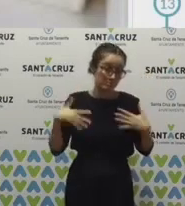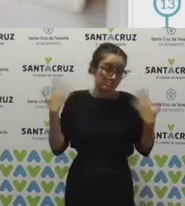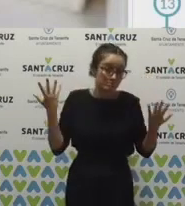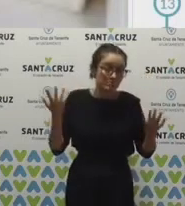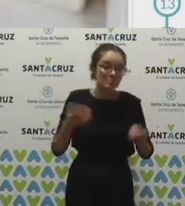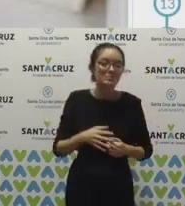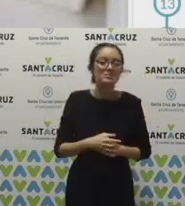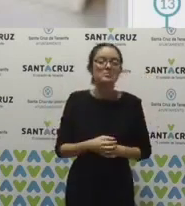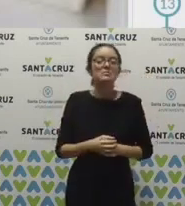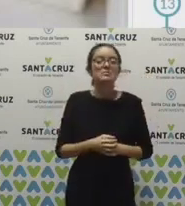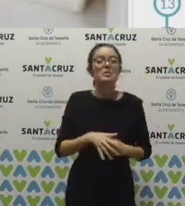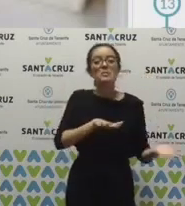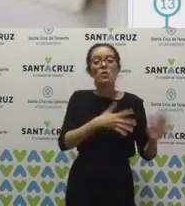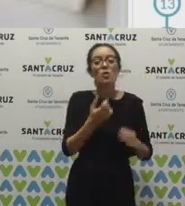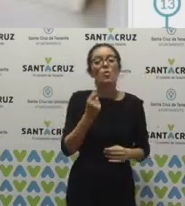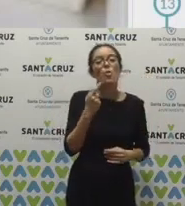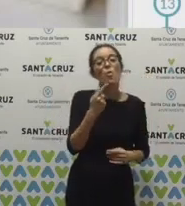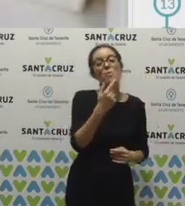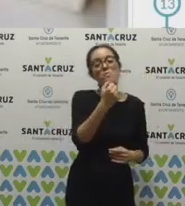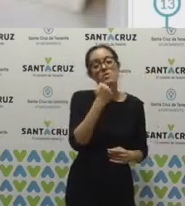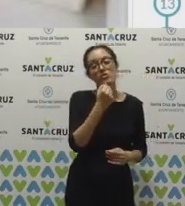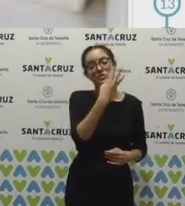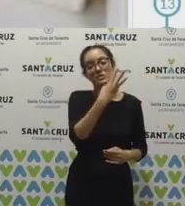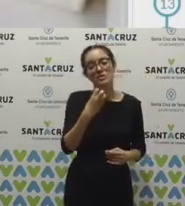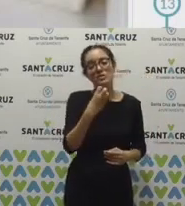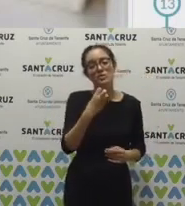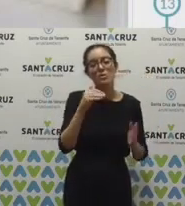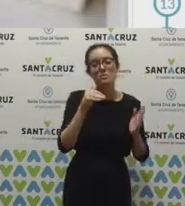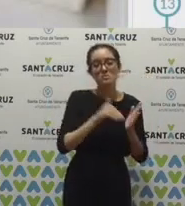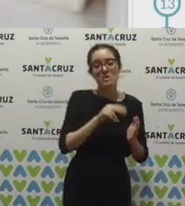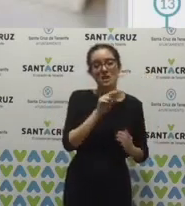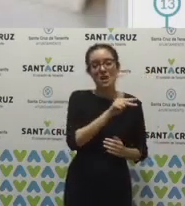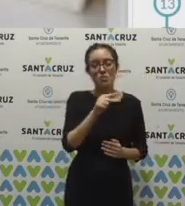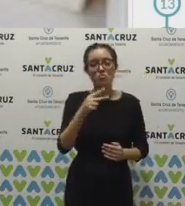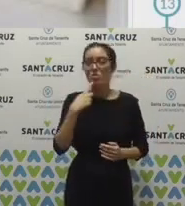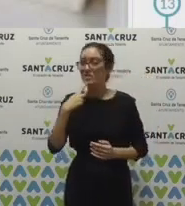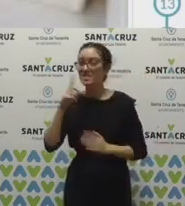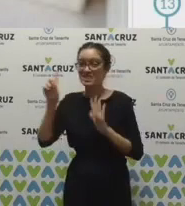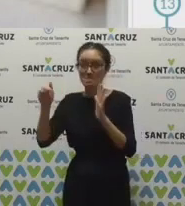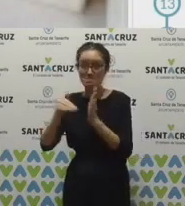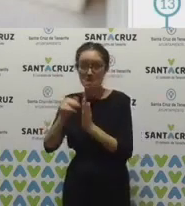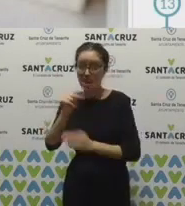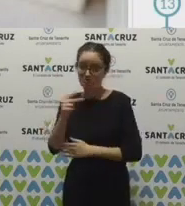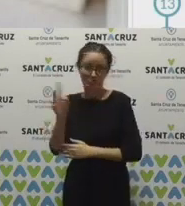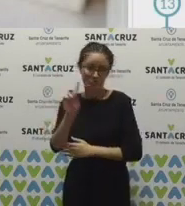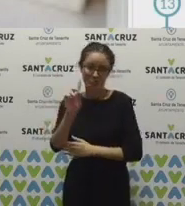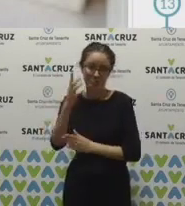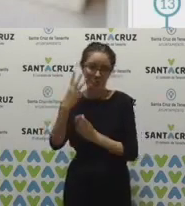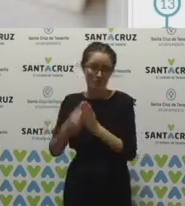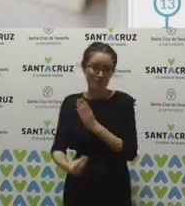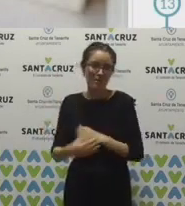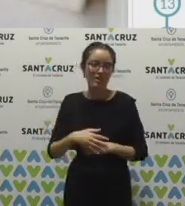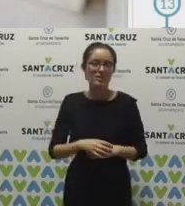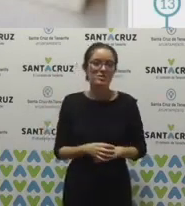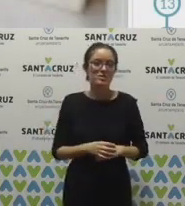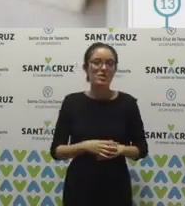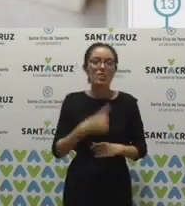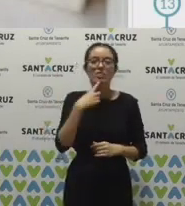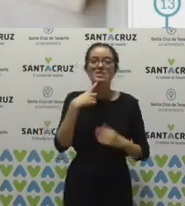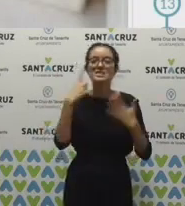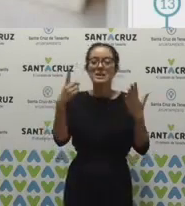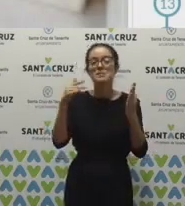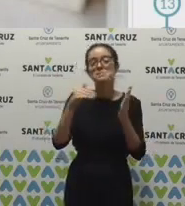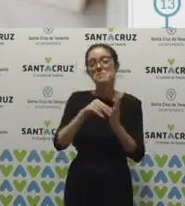a un millón trescientos mil euros y no a seis mil euros como dice usted creo que cuando usted habla de seis mil euros se